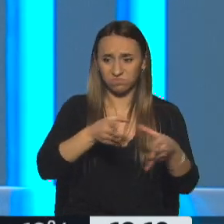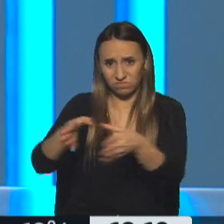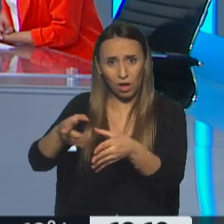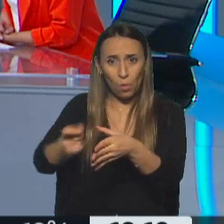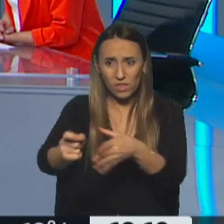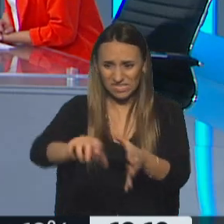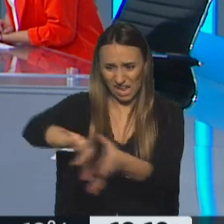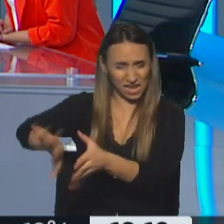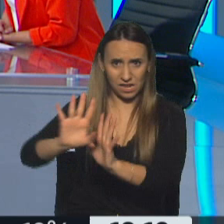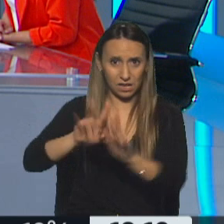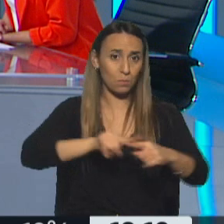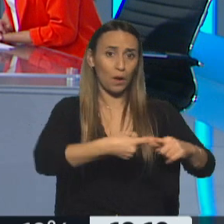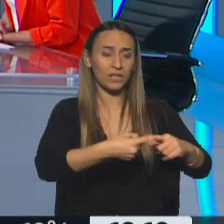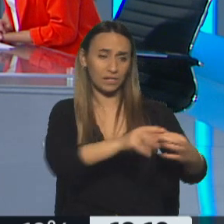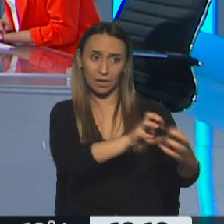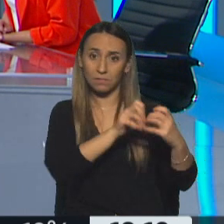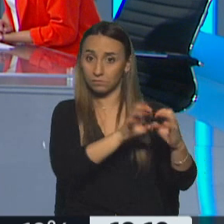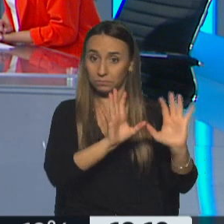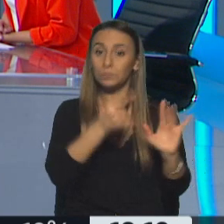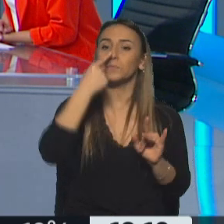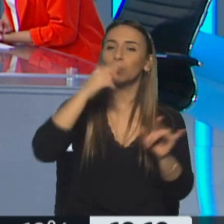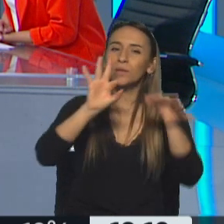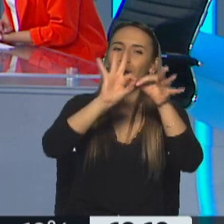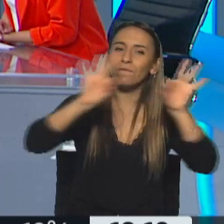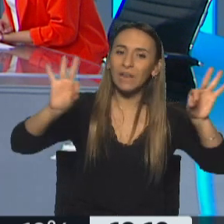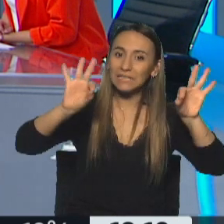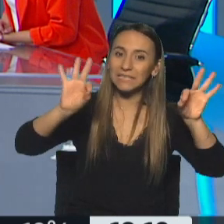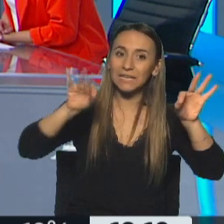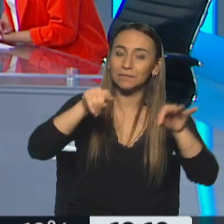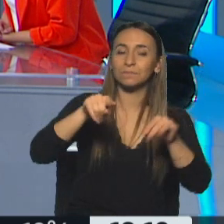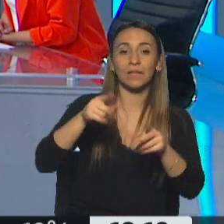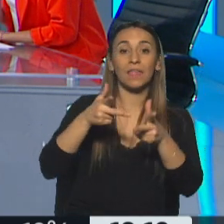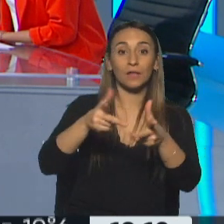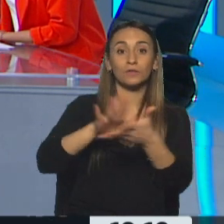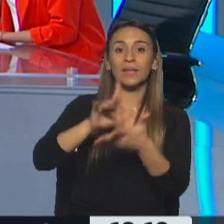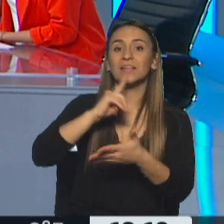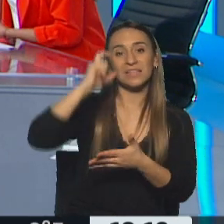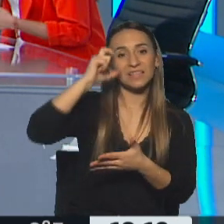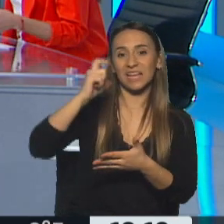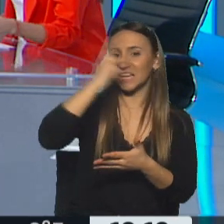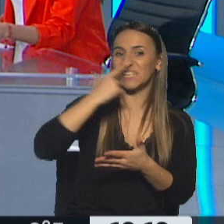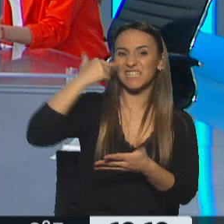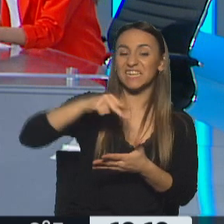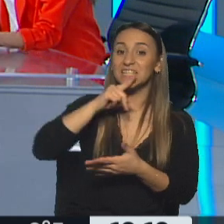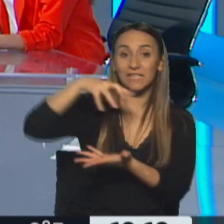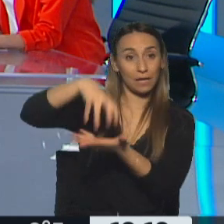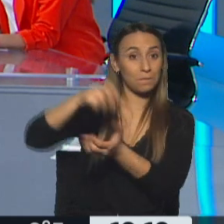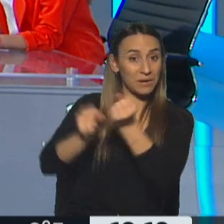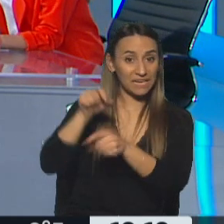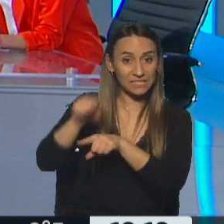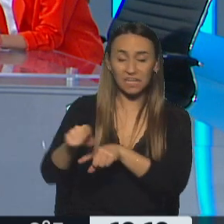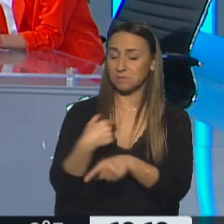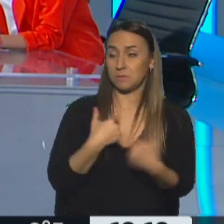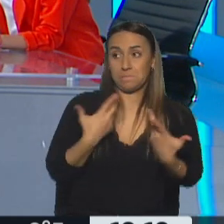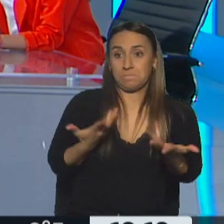disputa política. Y vemos ahora sí la última frase porque sí habla de Techín. Respecto de la firma Techín, no tengo elementos